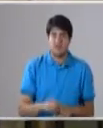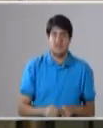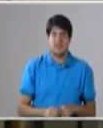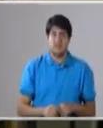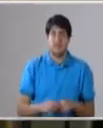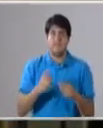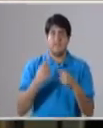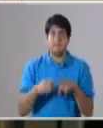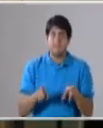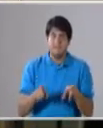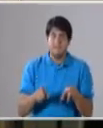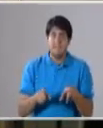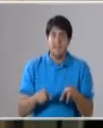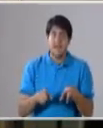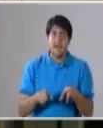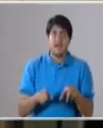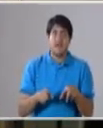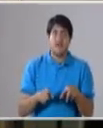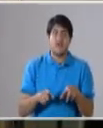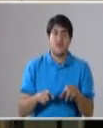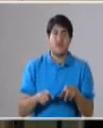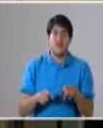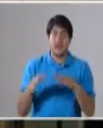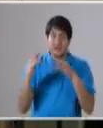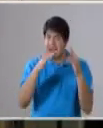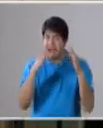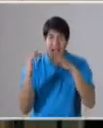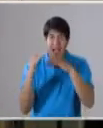Pero por el amor de Dios, ¿cuándo empezó la guerra civil en Siria?